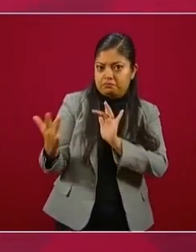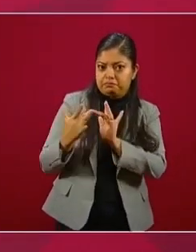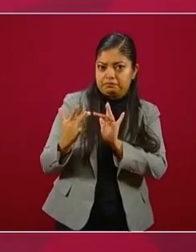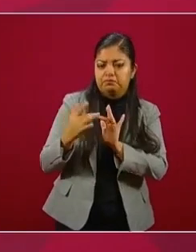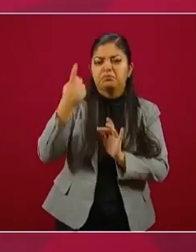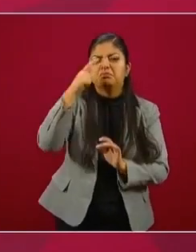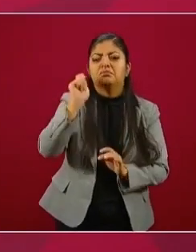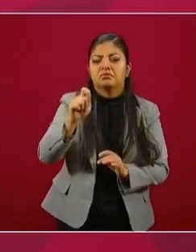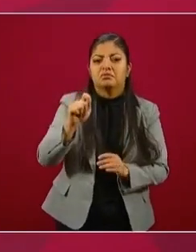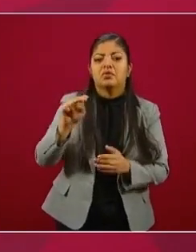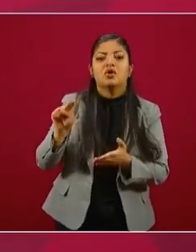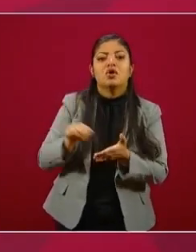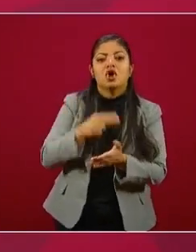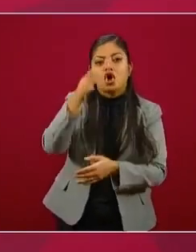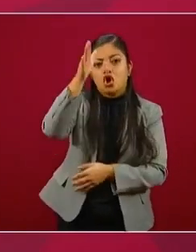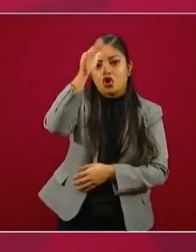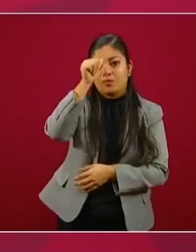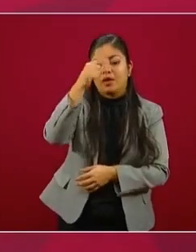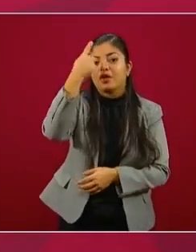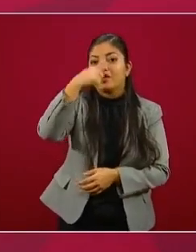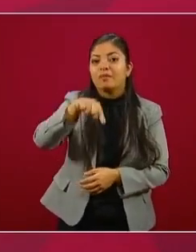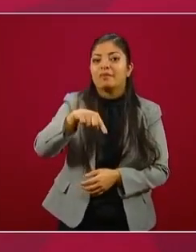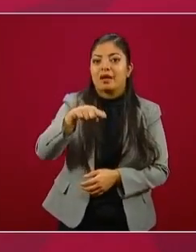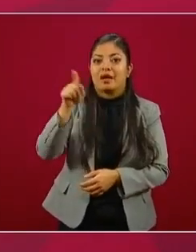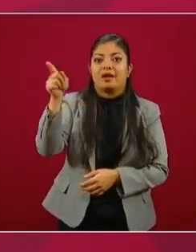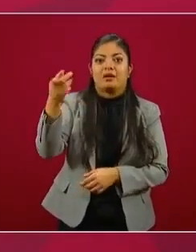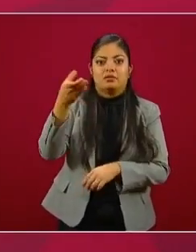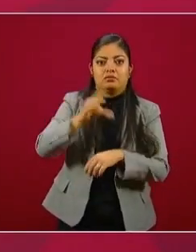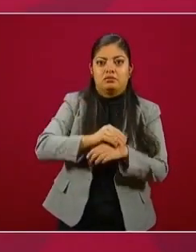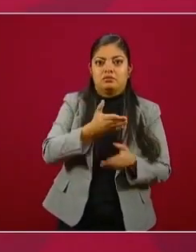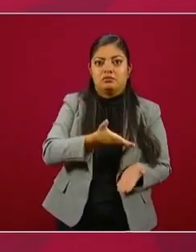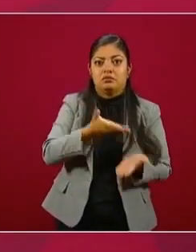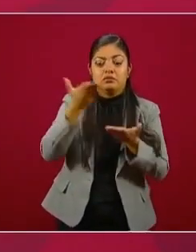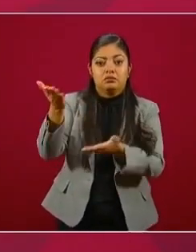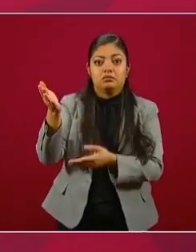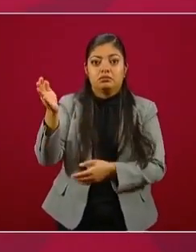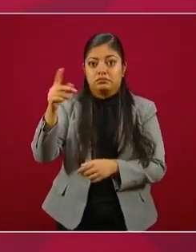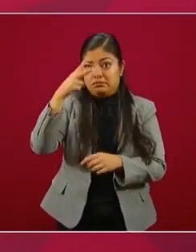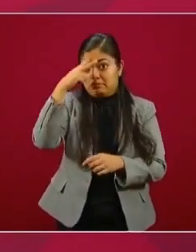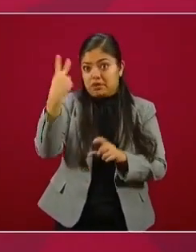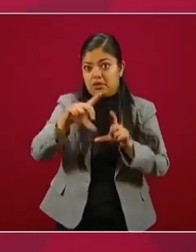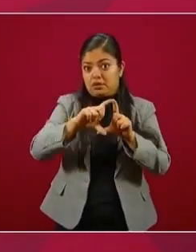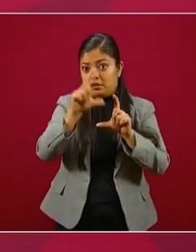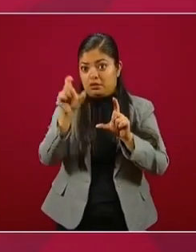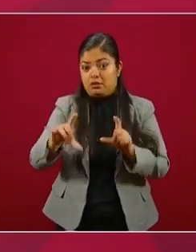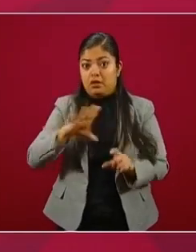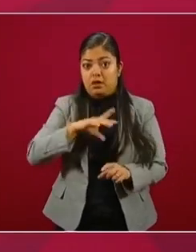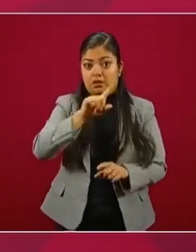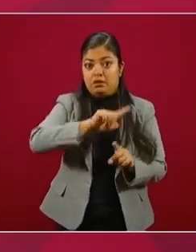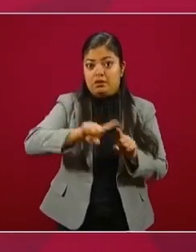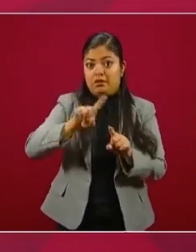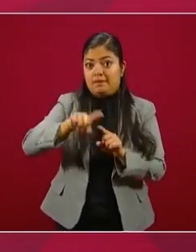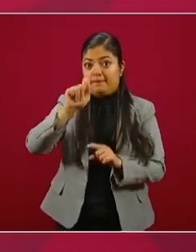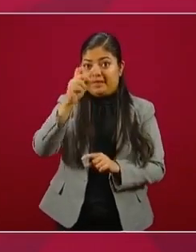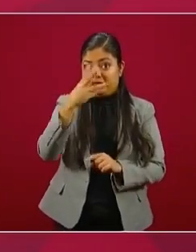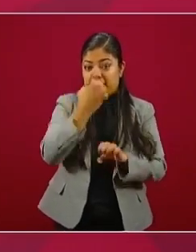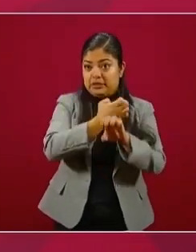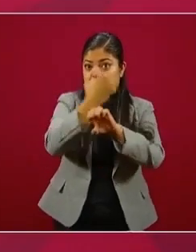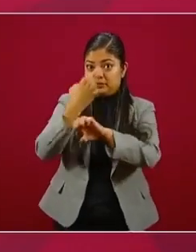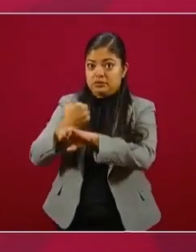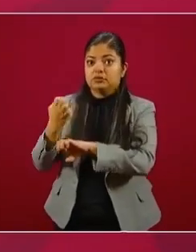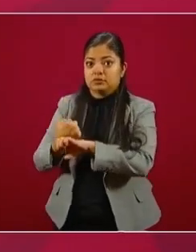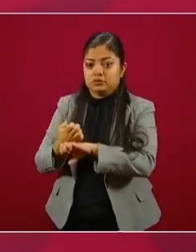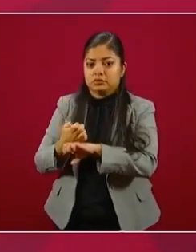permita utilizar las instalaciones de primer nivel que tienen en toda la República Mexicana, 23 de ellas, se